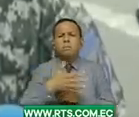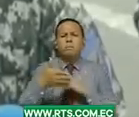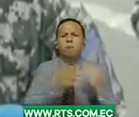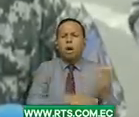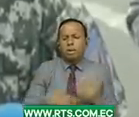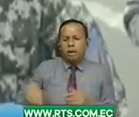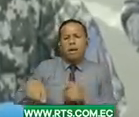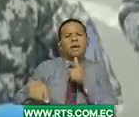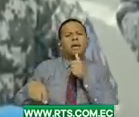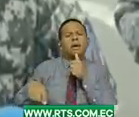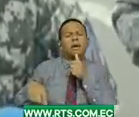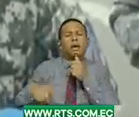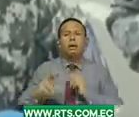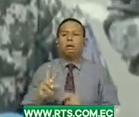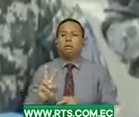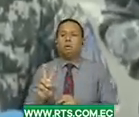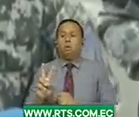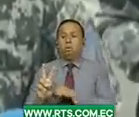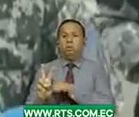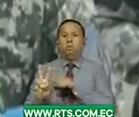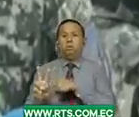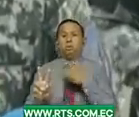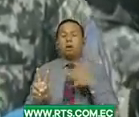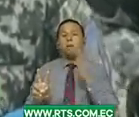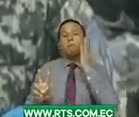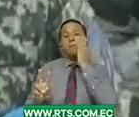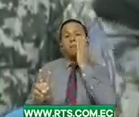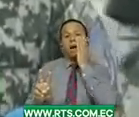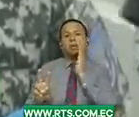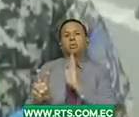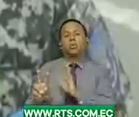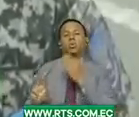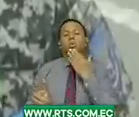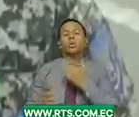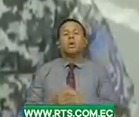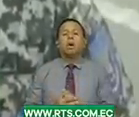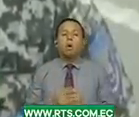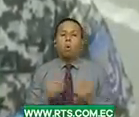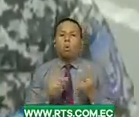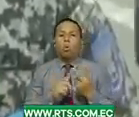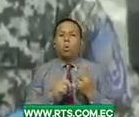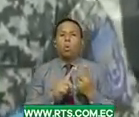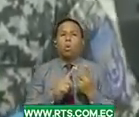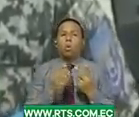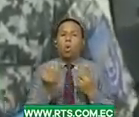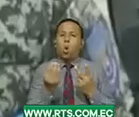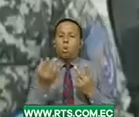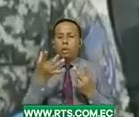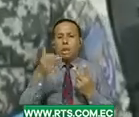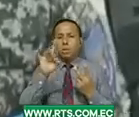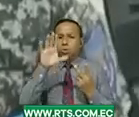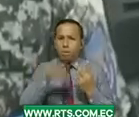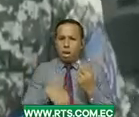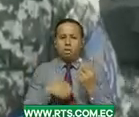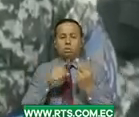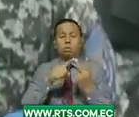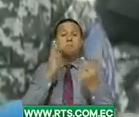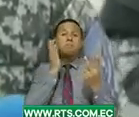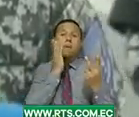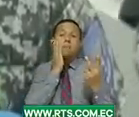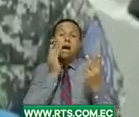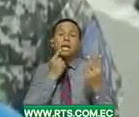fueron ya reconocidos por su señora madre. Uno es un adolescente menor de edad. La señora madre había manifestado